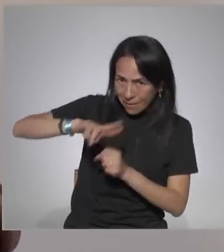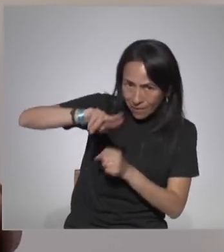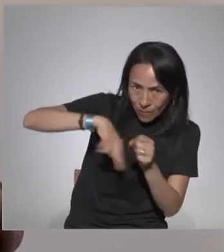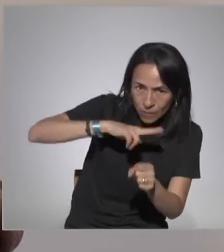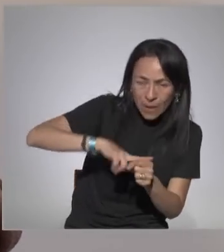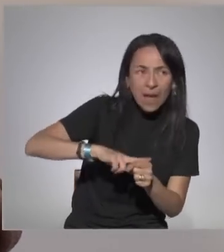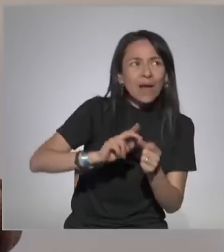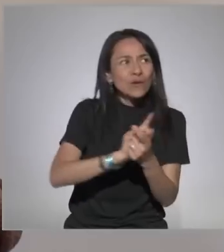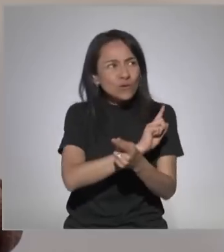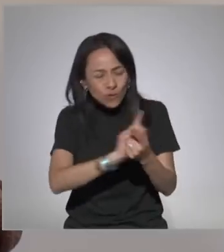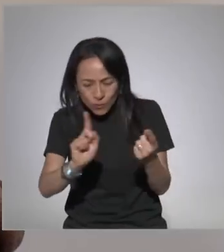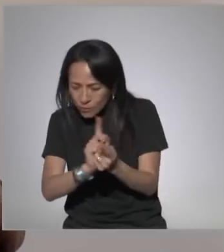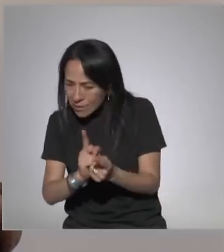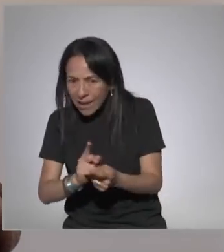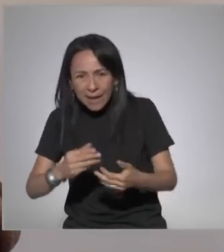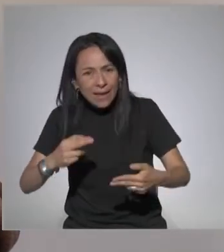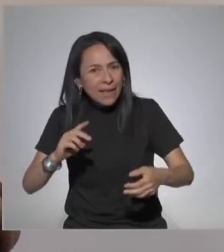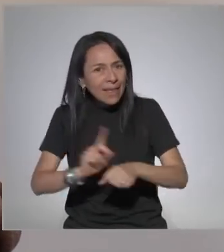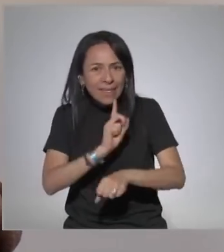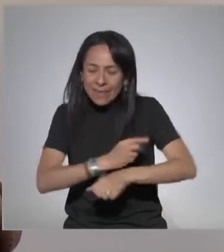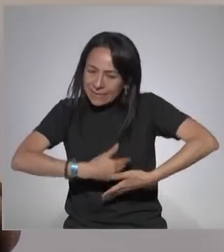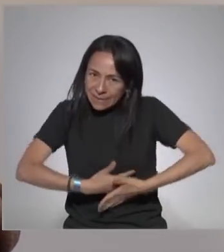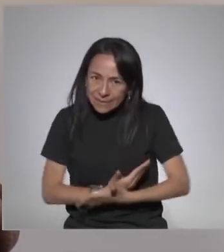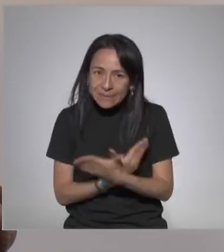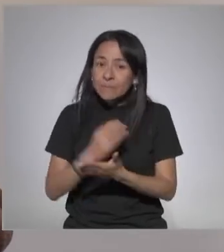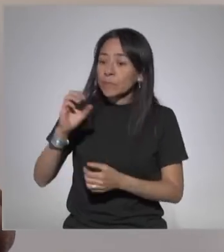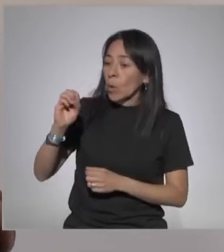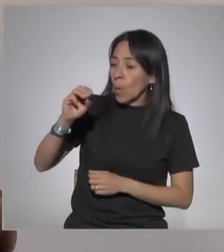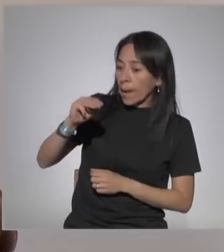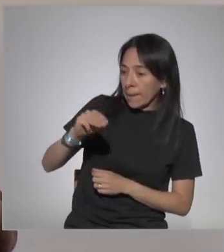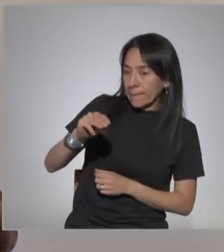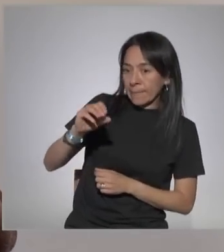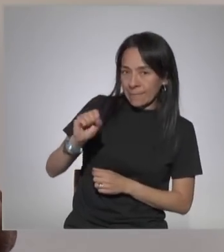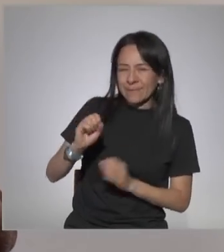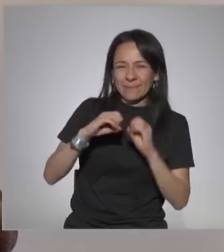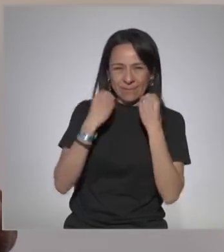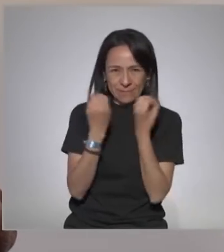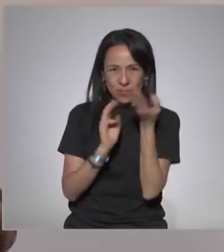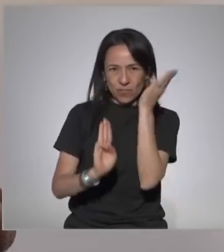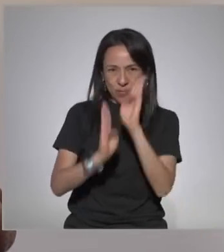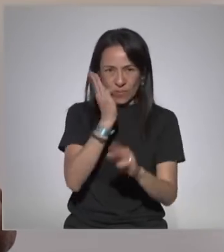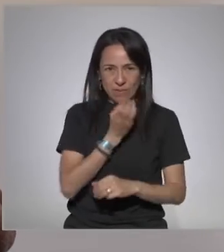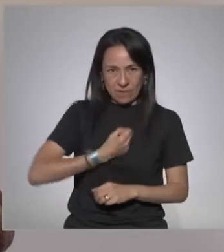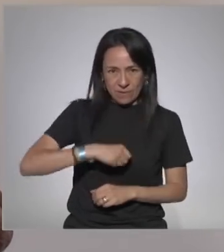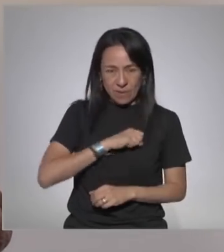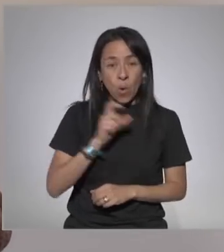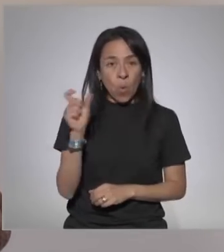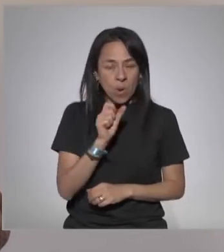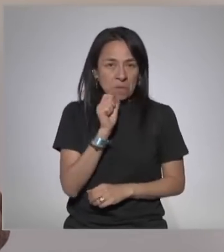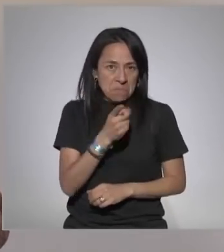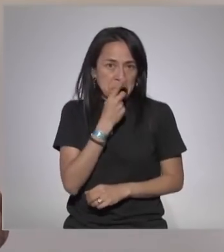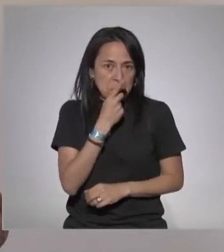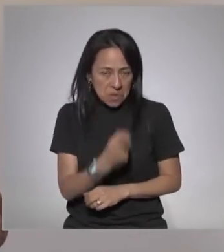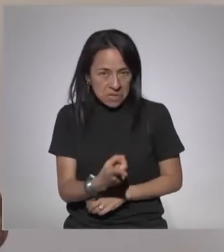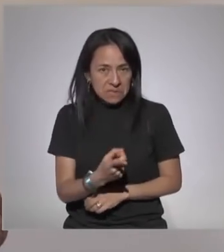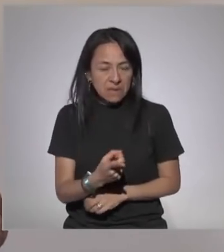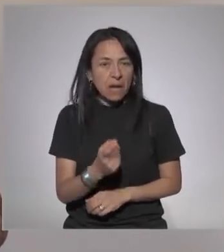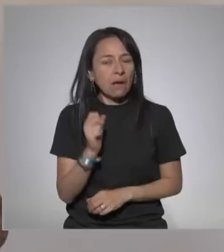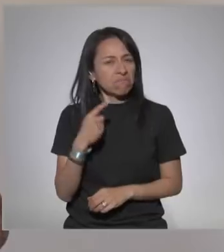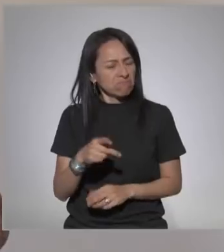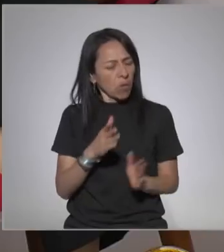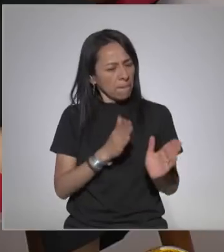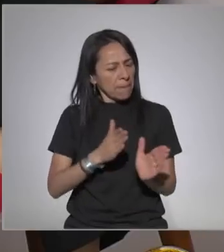sociedad. La OMS, la Organización Mundial de la Salud, cuando habla de los pilares del envejecimiento exitoso, habla de la